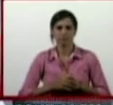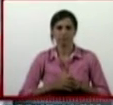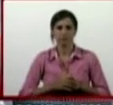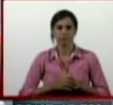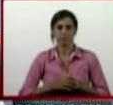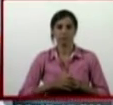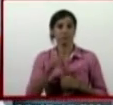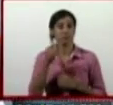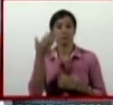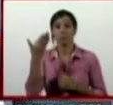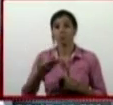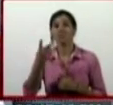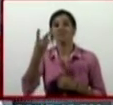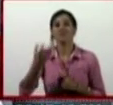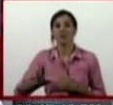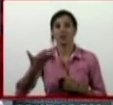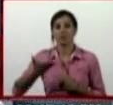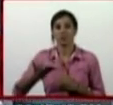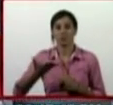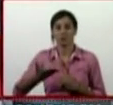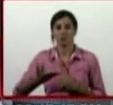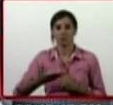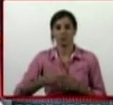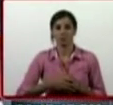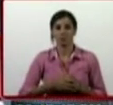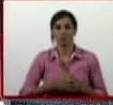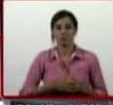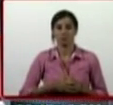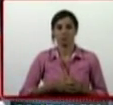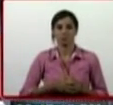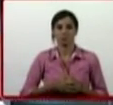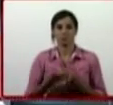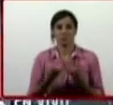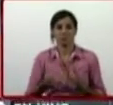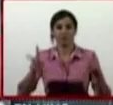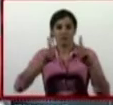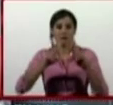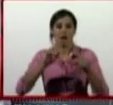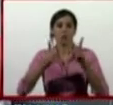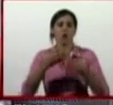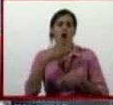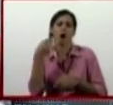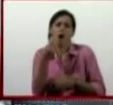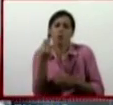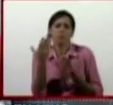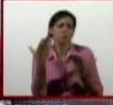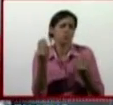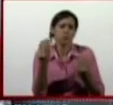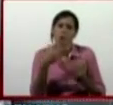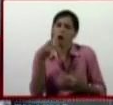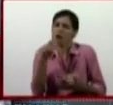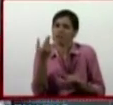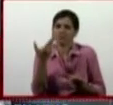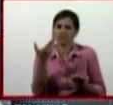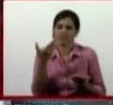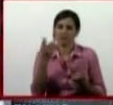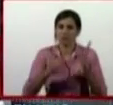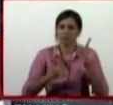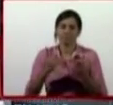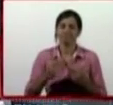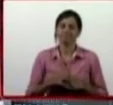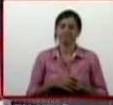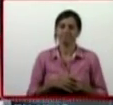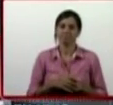Eso vale mucho históricamente, compañeros. Quizás algunos por muy jóvenes, muy jóvenes. Bueno, le